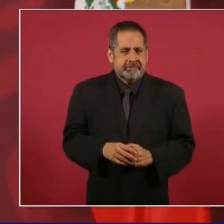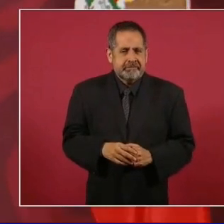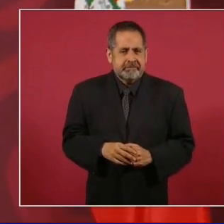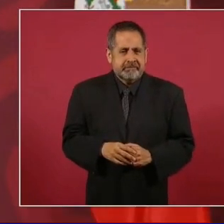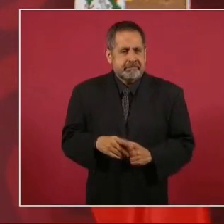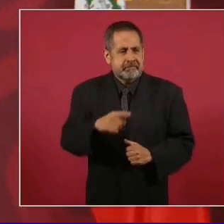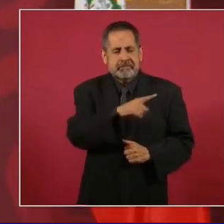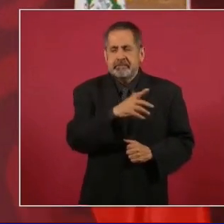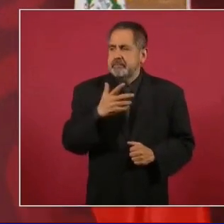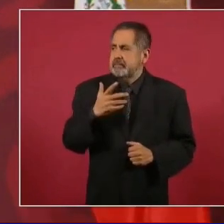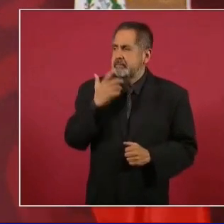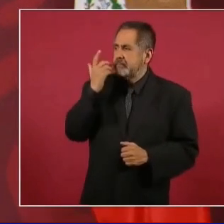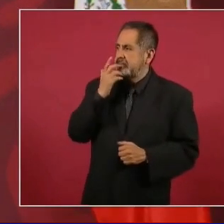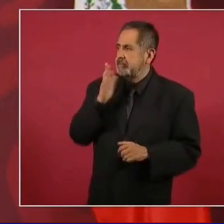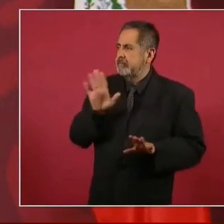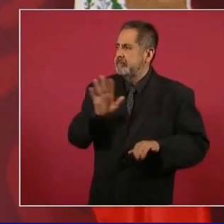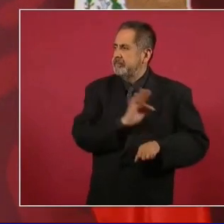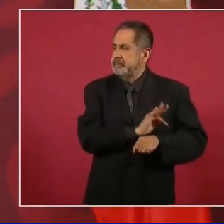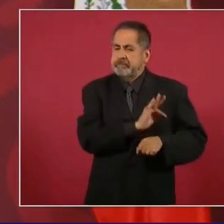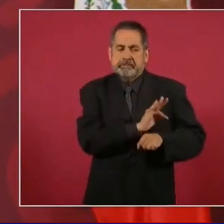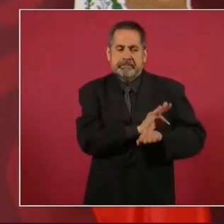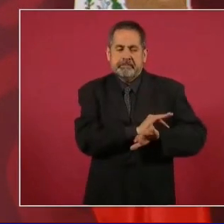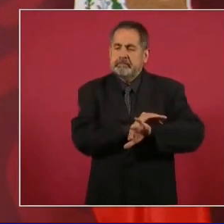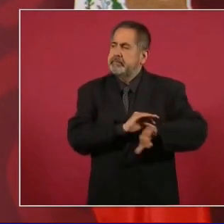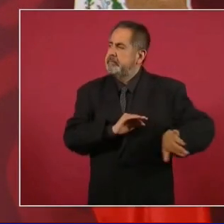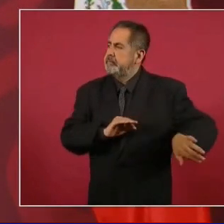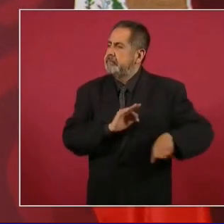servir de tapadera